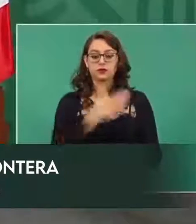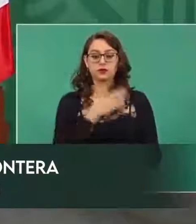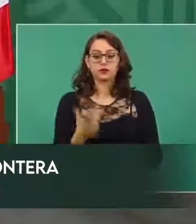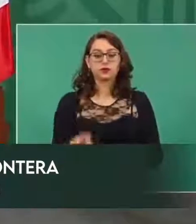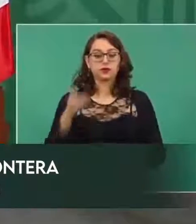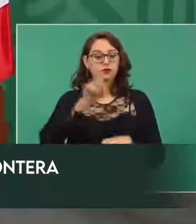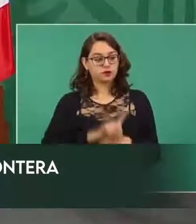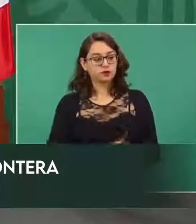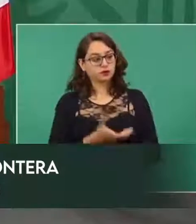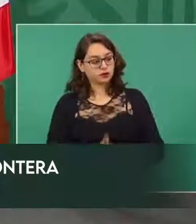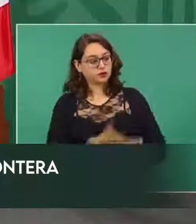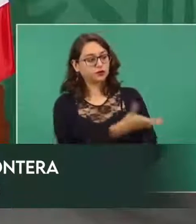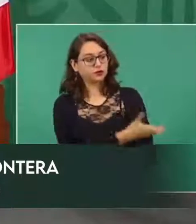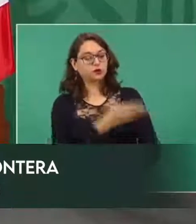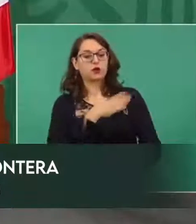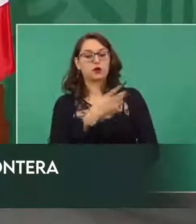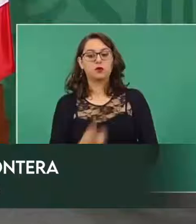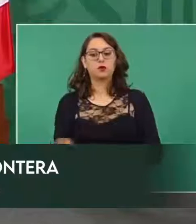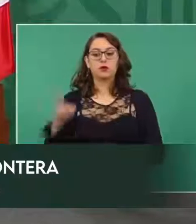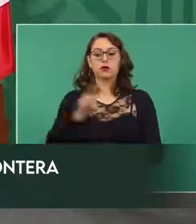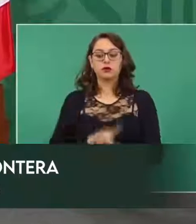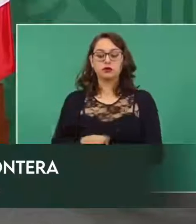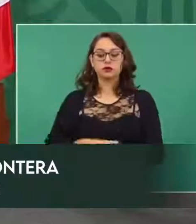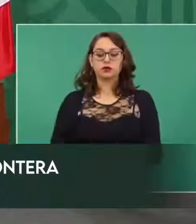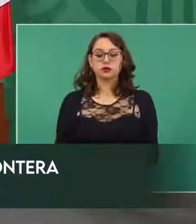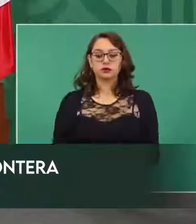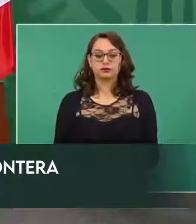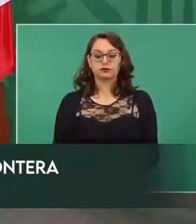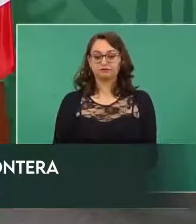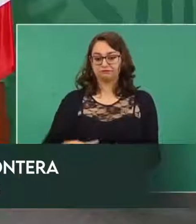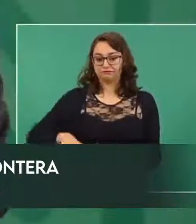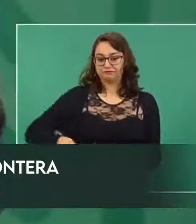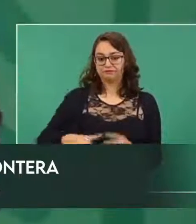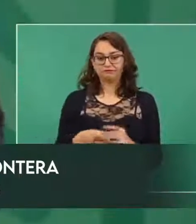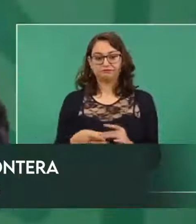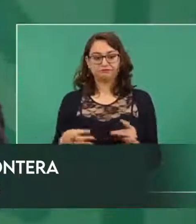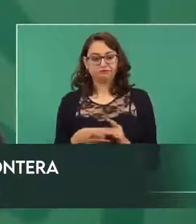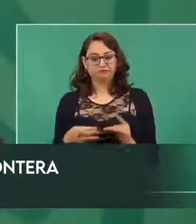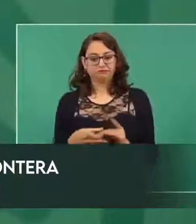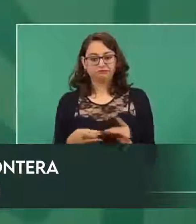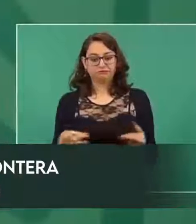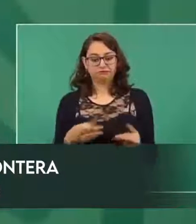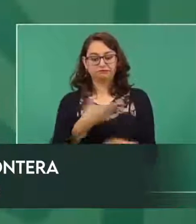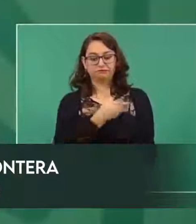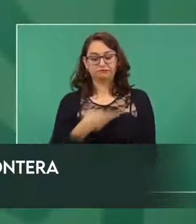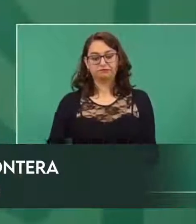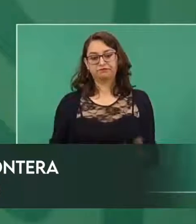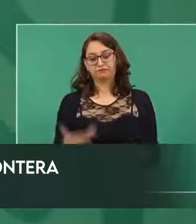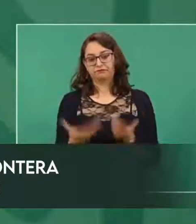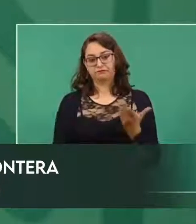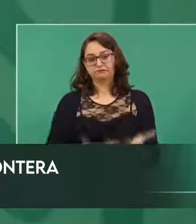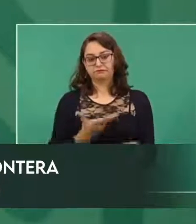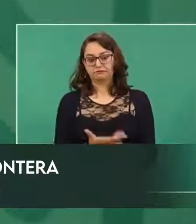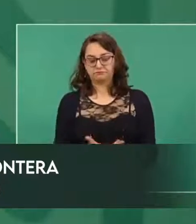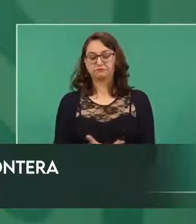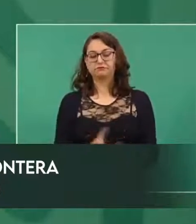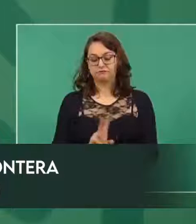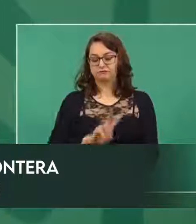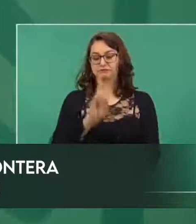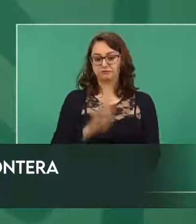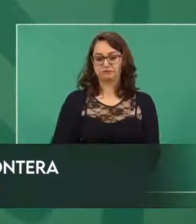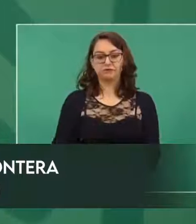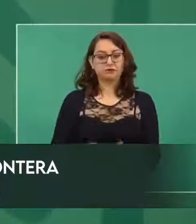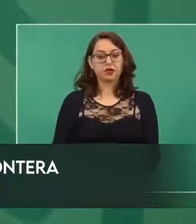país vecino tomará en cuenta a las personas que estén inmunizadas con vacunas aprobadas por la Organización Mundial de la Salud. En la conferencia de